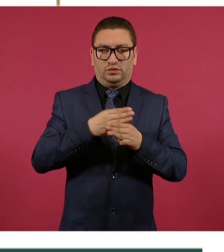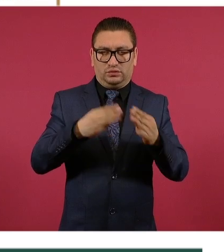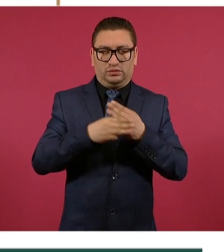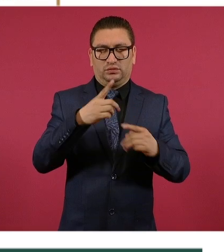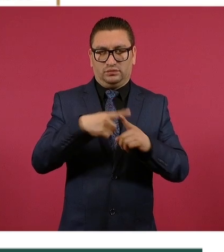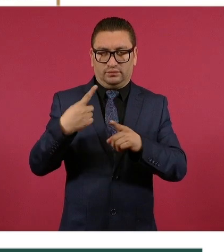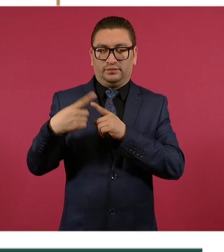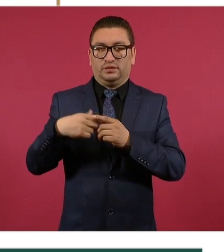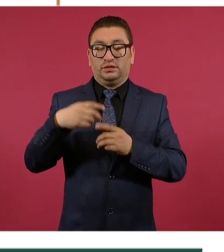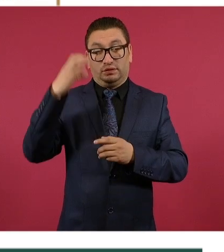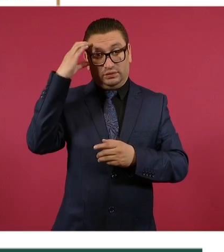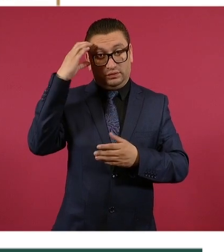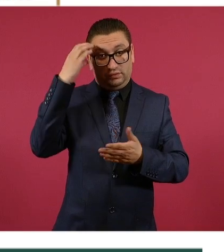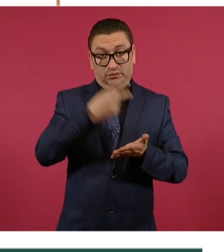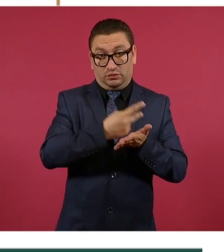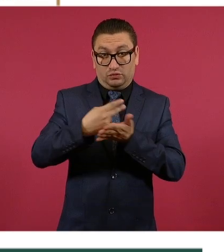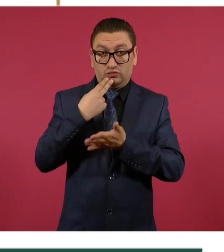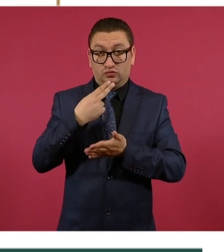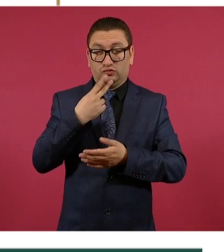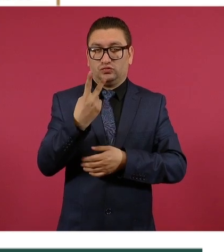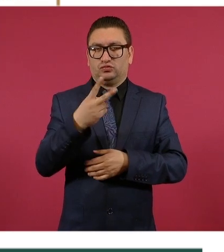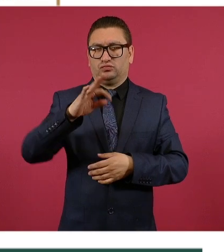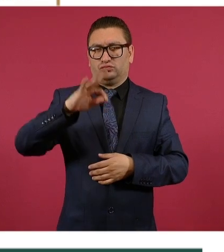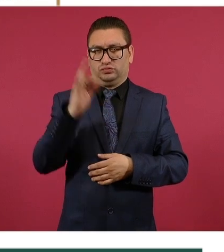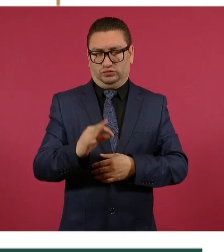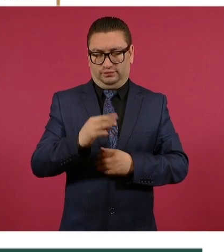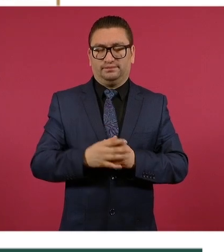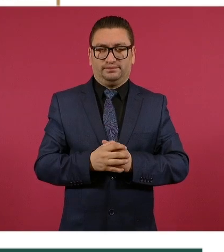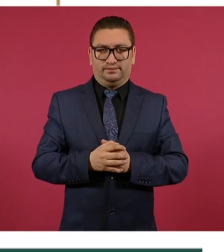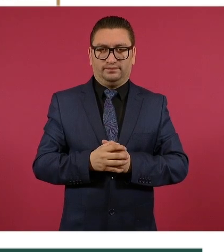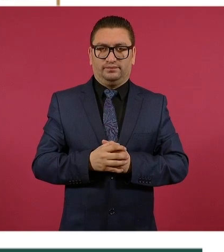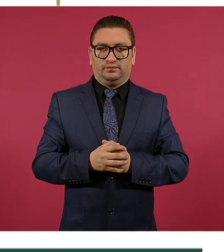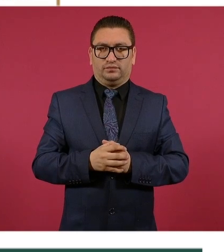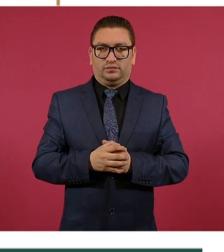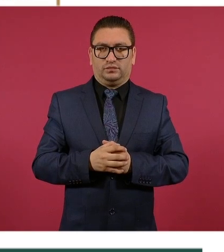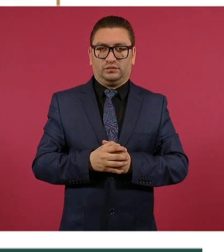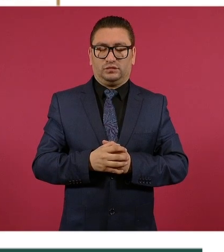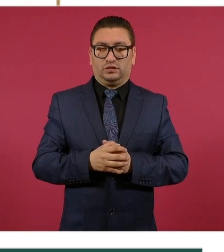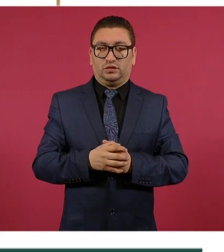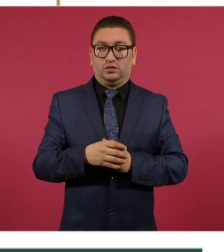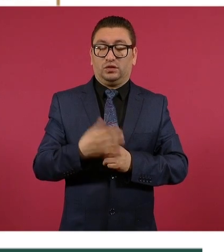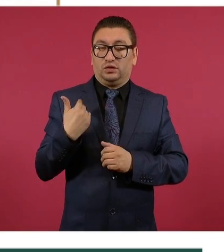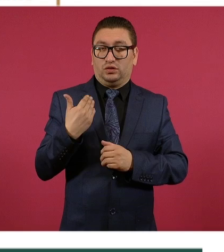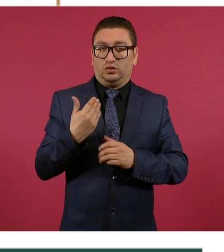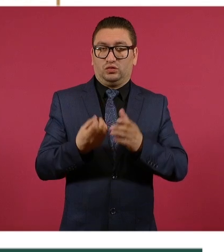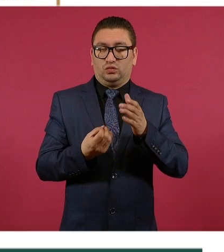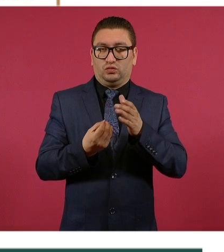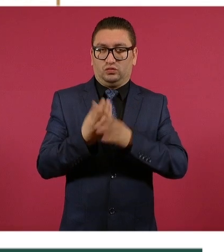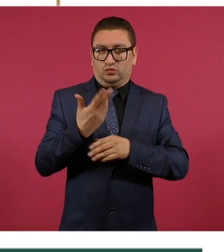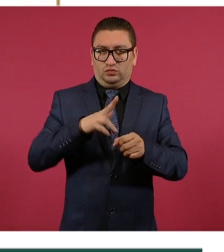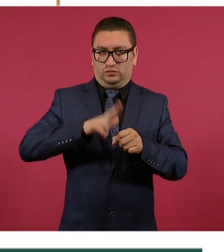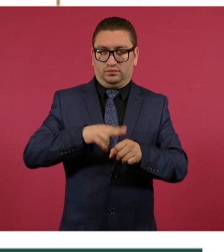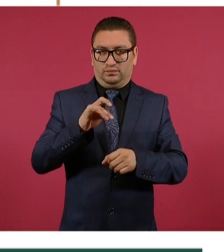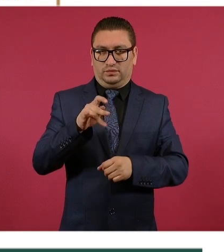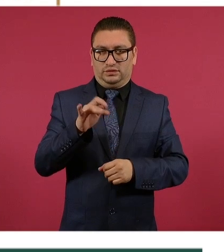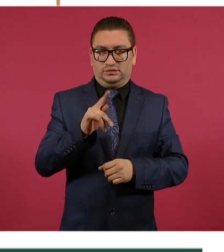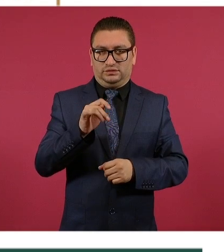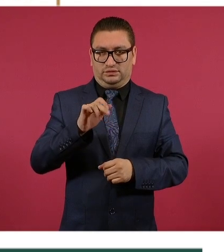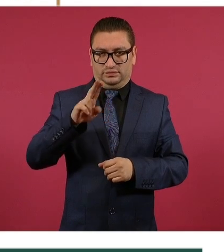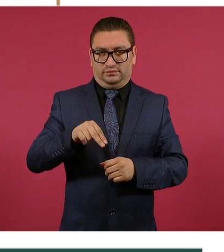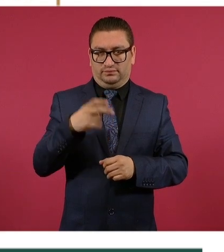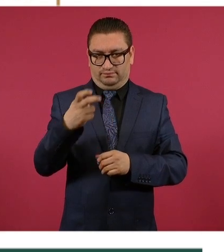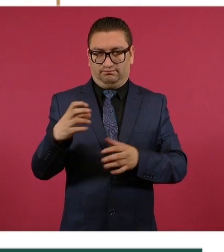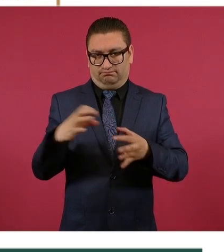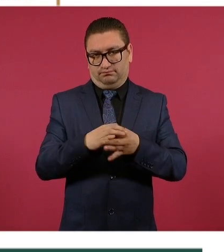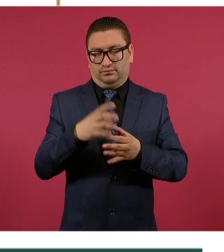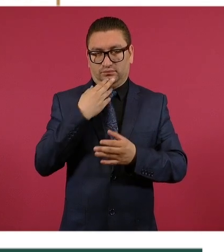incremento de camas sensibles es apenas de 2% con el Hospital Nuevo de Meztitlán. En la Ciudad de México